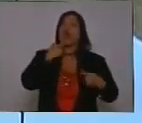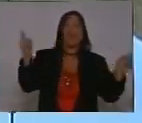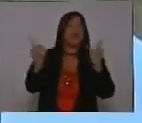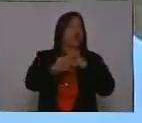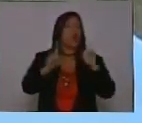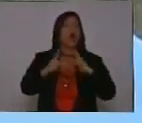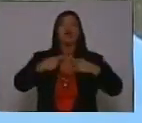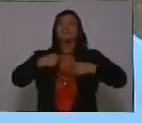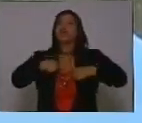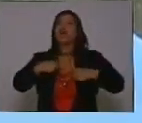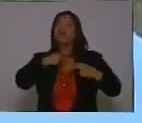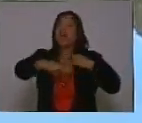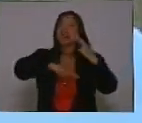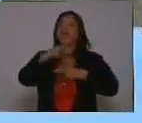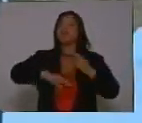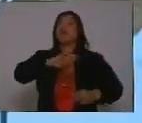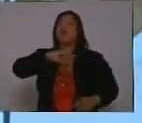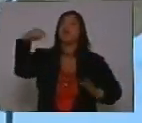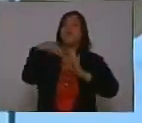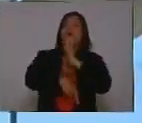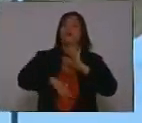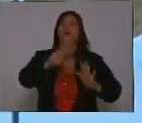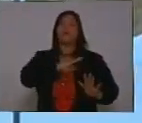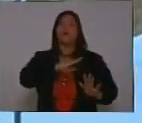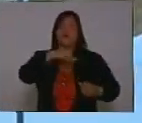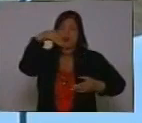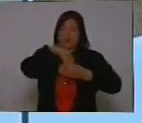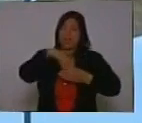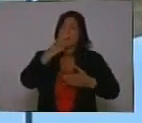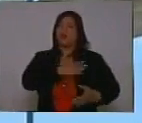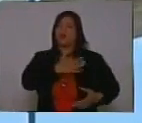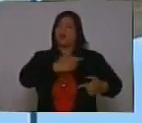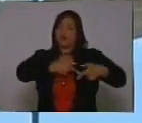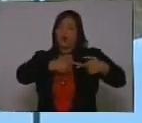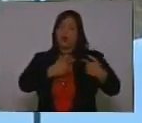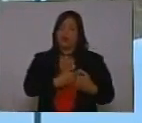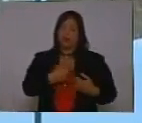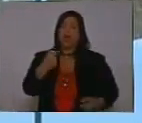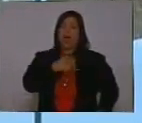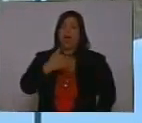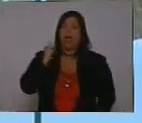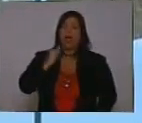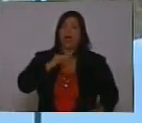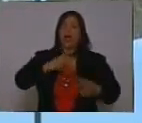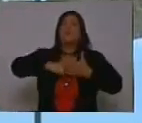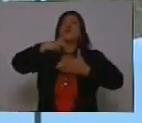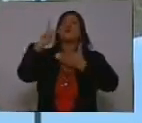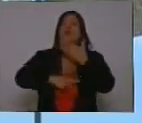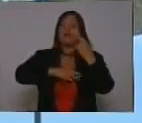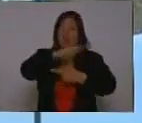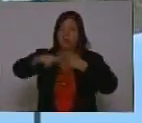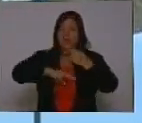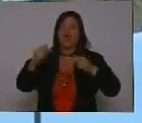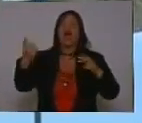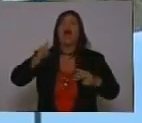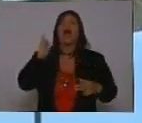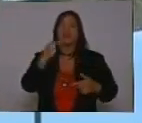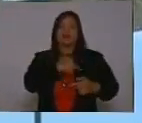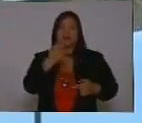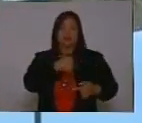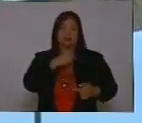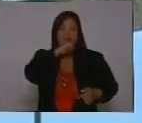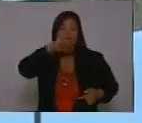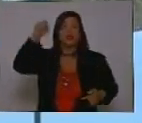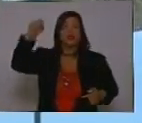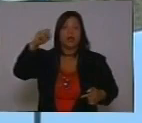considero chavista porque tengo aquí, muy dentro del corazón, todo el proyecto revolucionario. revolucionario y